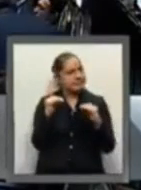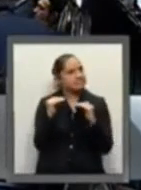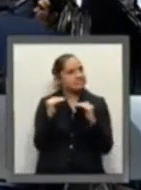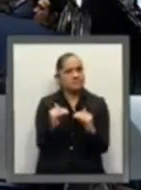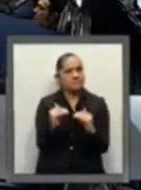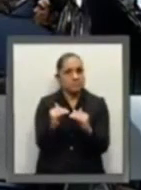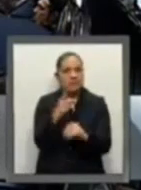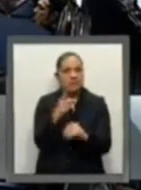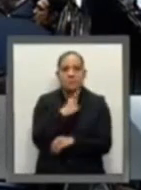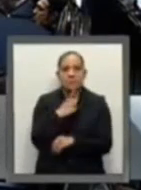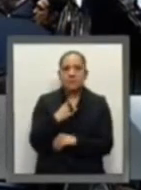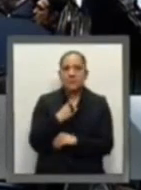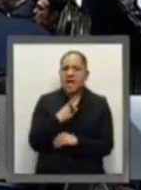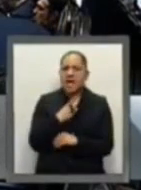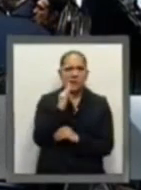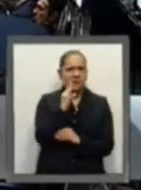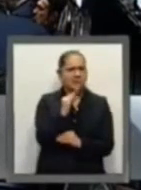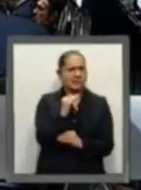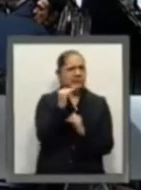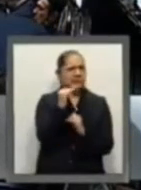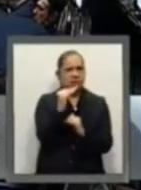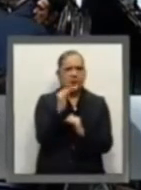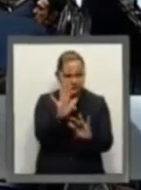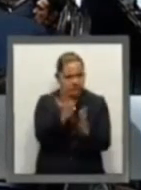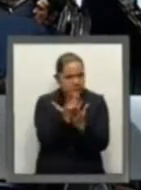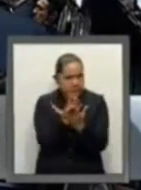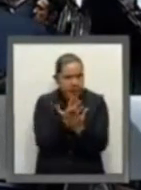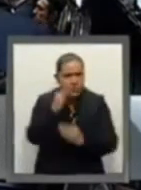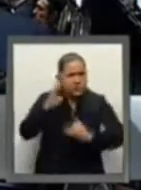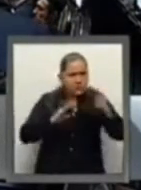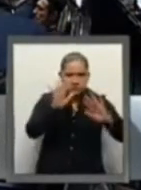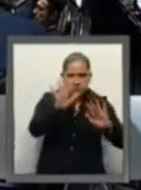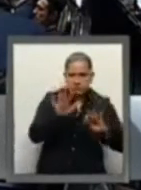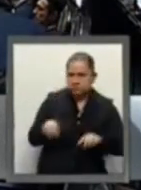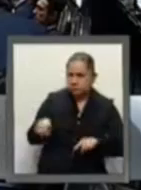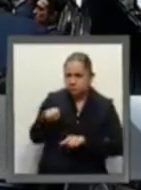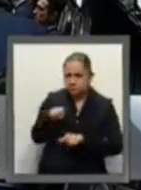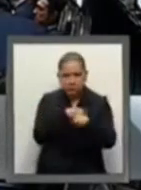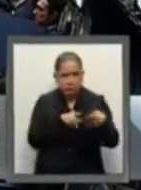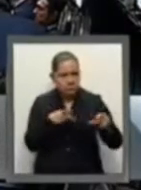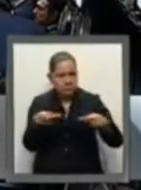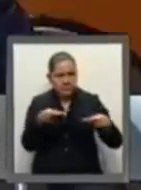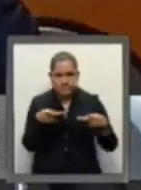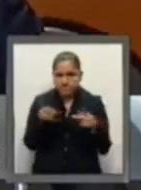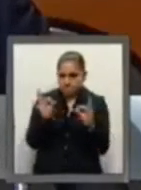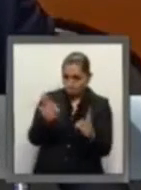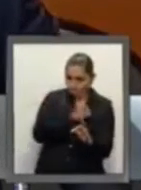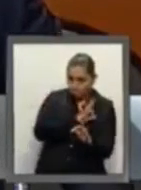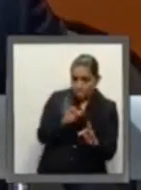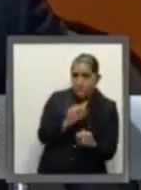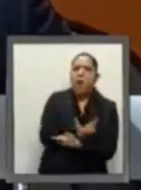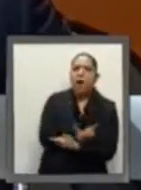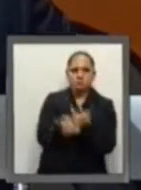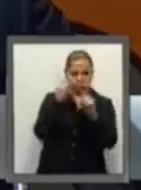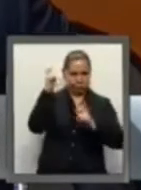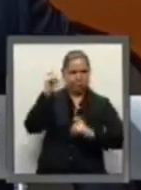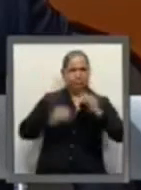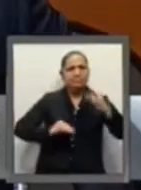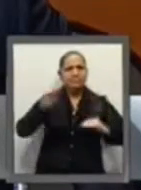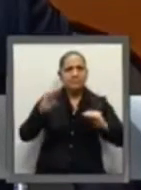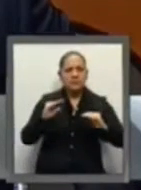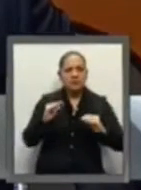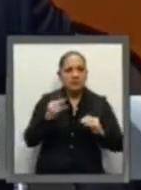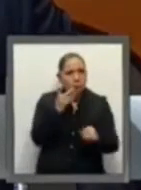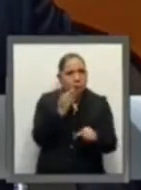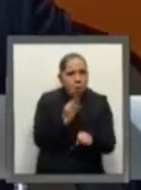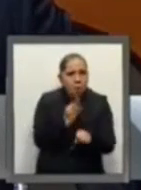aplicación hasta cuando hubiera condiciones sociales para ello al grupo parlamentario del partido acción nacional les digo que la